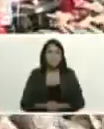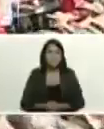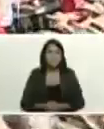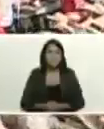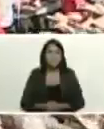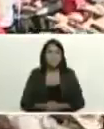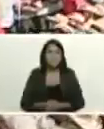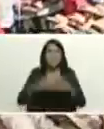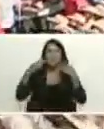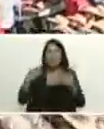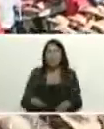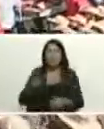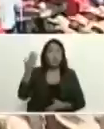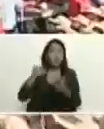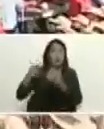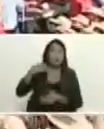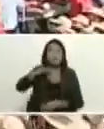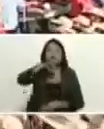¡Tiempos de historia!